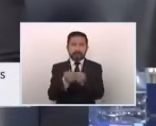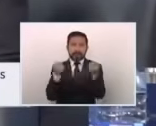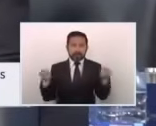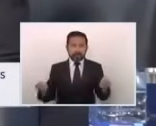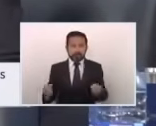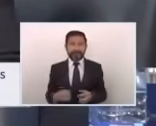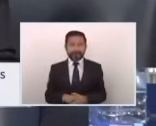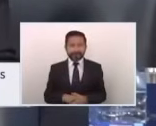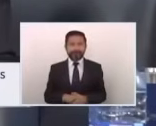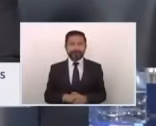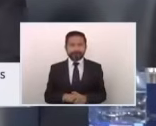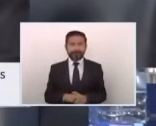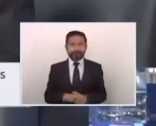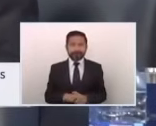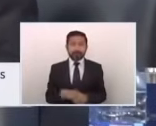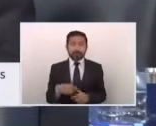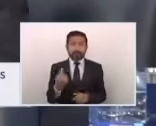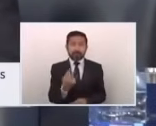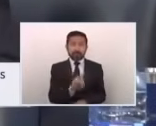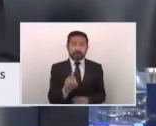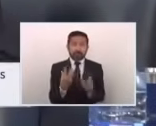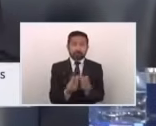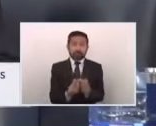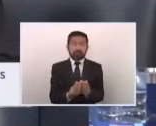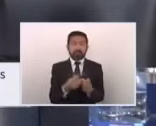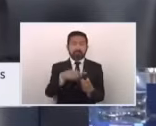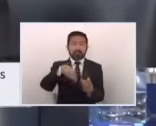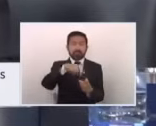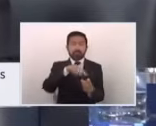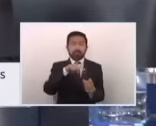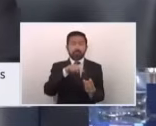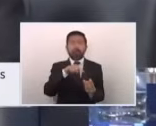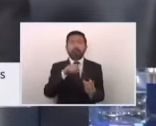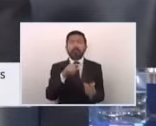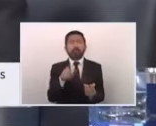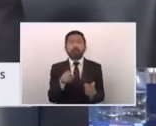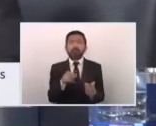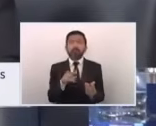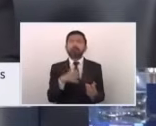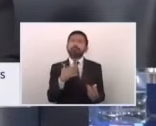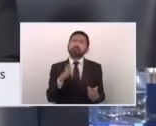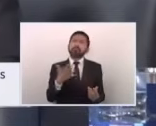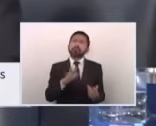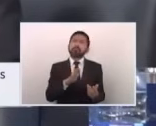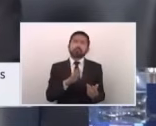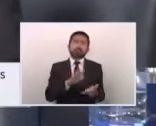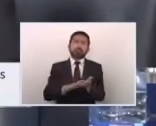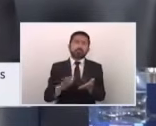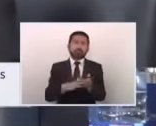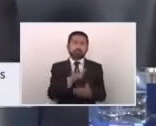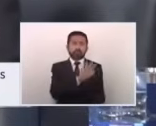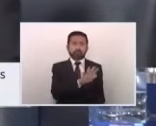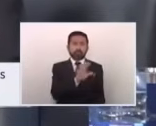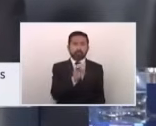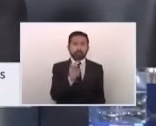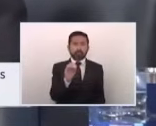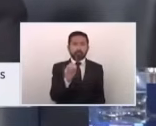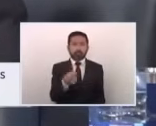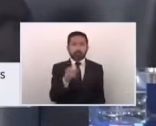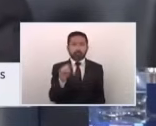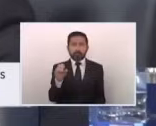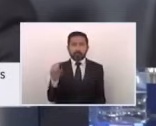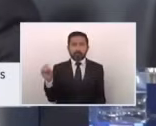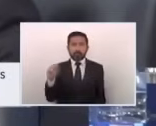Eso, algunos dicen que costaba alrededor de $500,000 al mes.